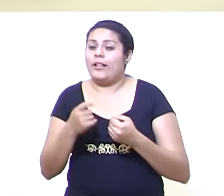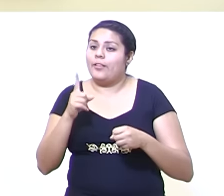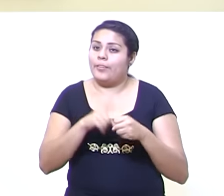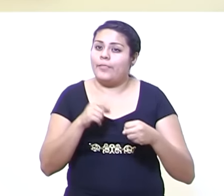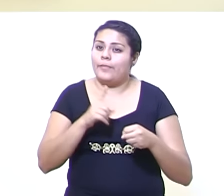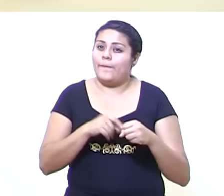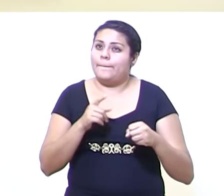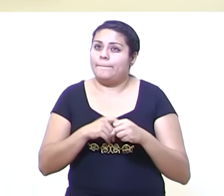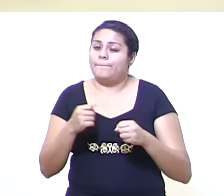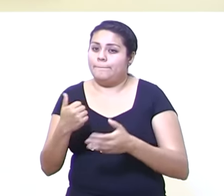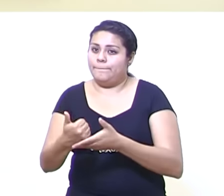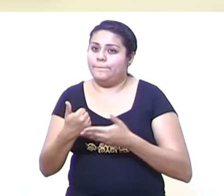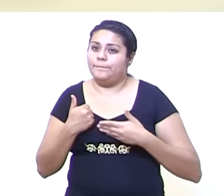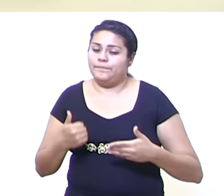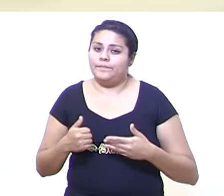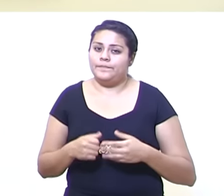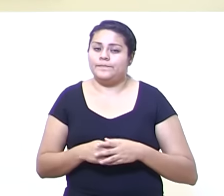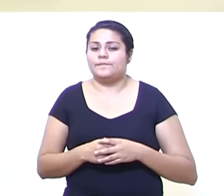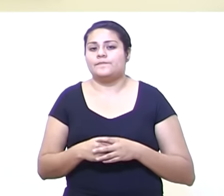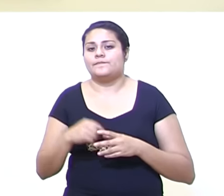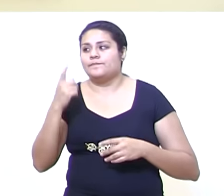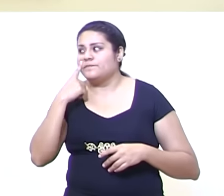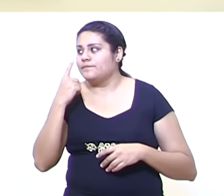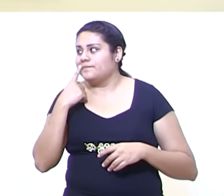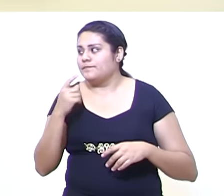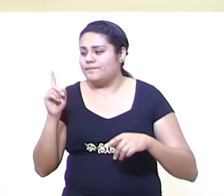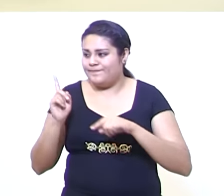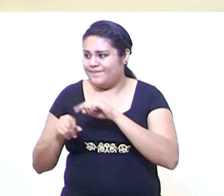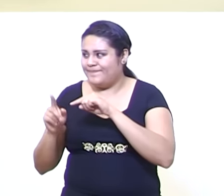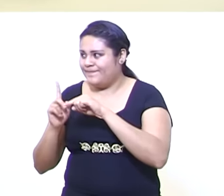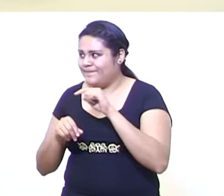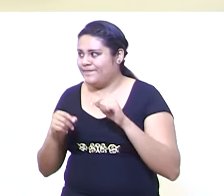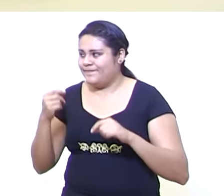a visualizarlas. Y voy a quitar estas dos.